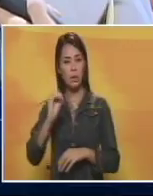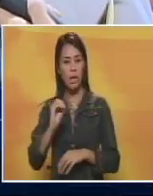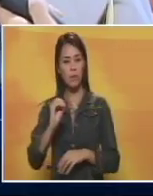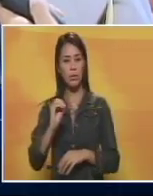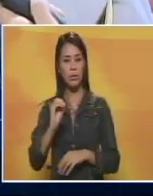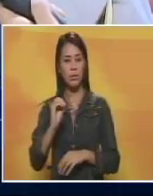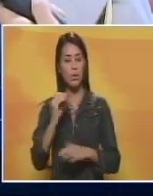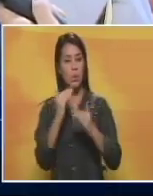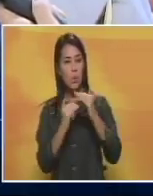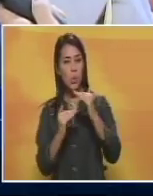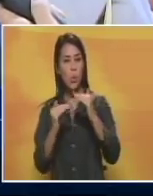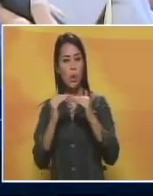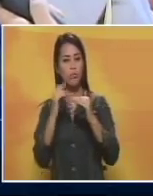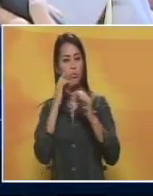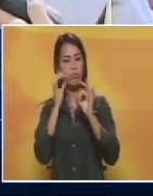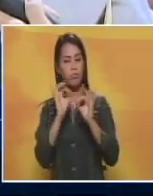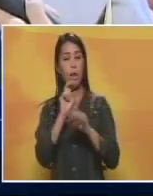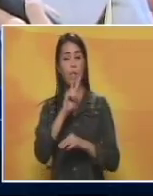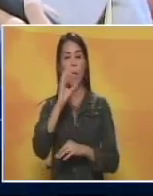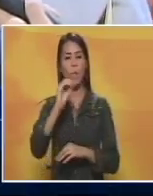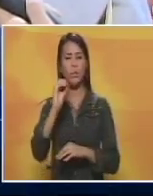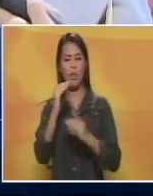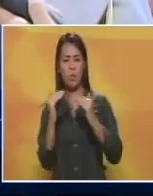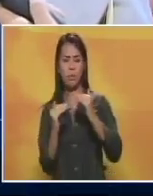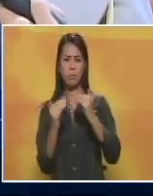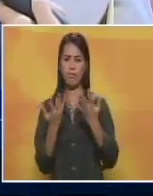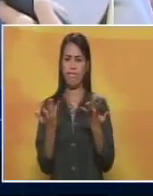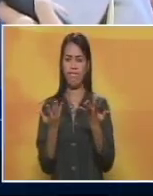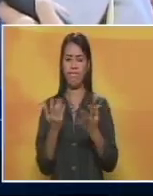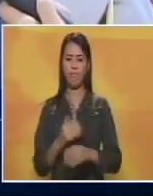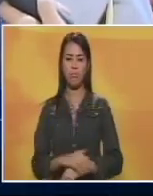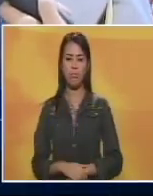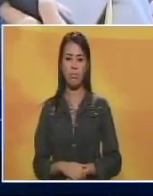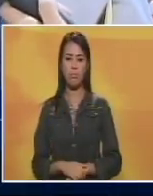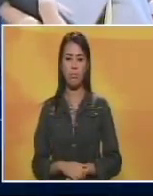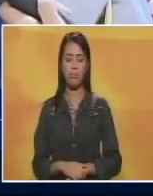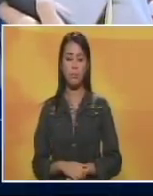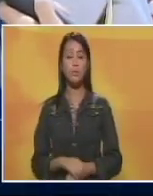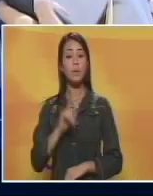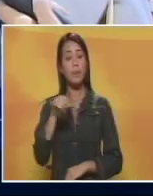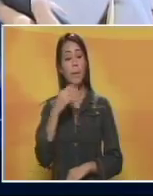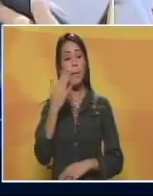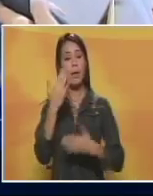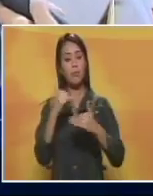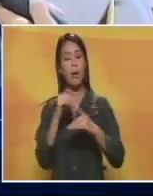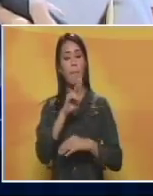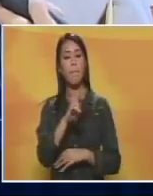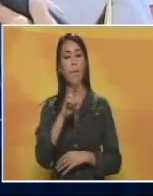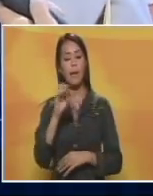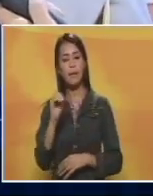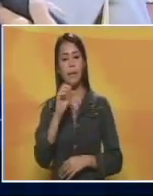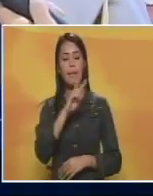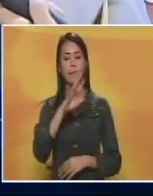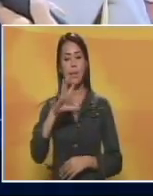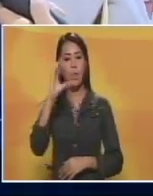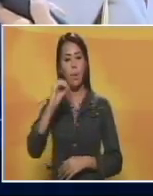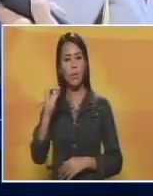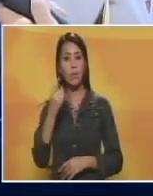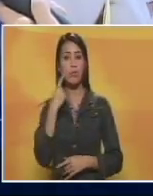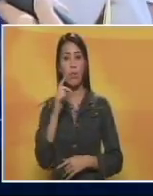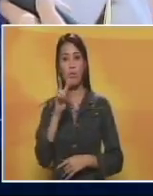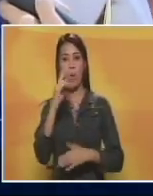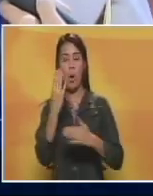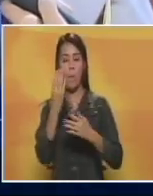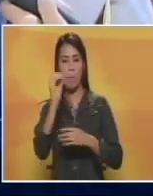era progresiva y fue llevada al 2%. Igualmente, en forma horizontal, la diferencia era entre un 20-25% y fue llevada al